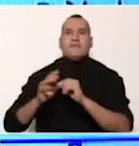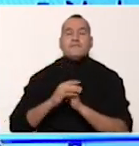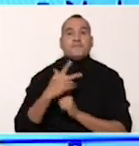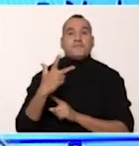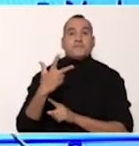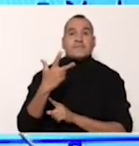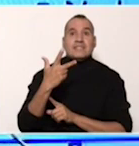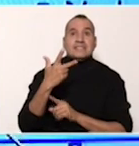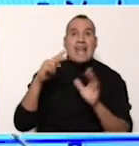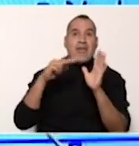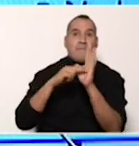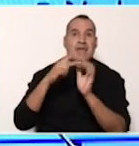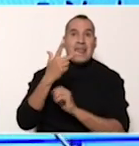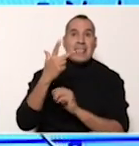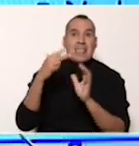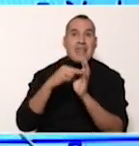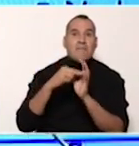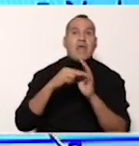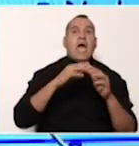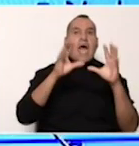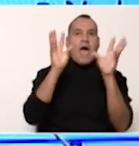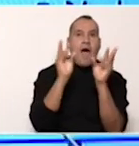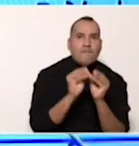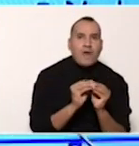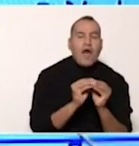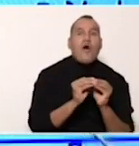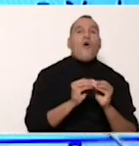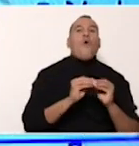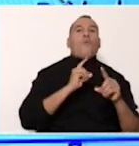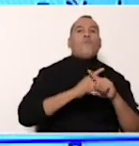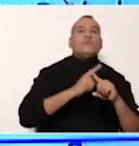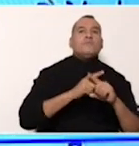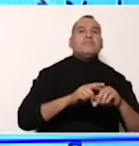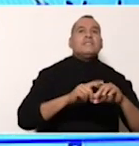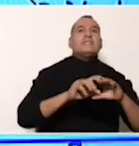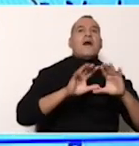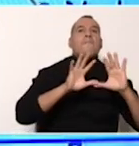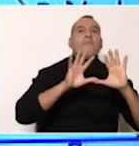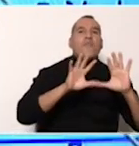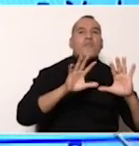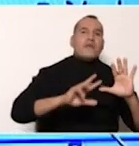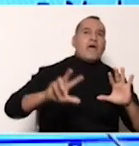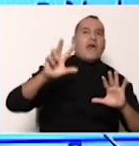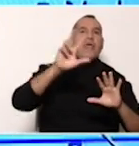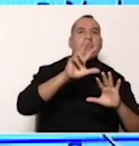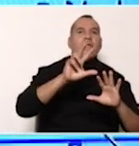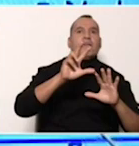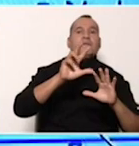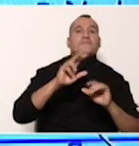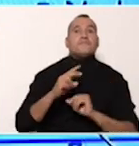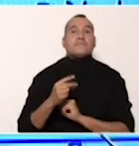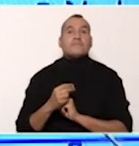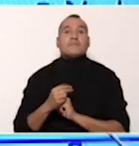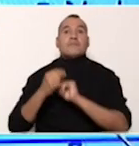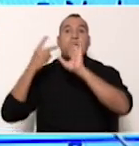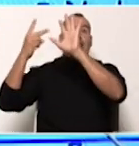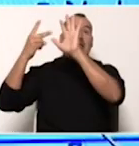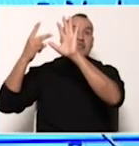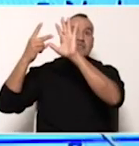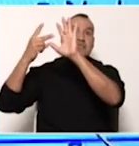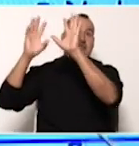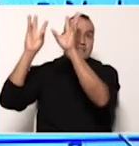tengo que multiplicar por 10 a la 3, que es 1000, más 7, que ocupa las